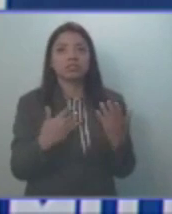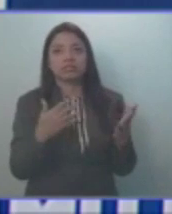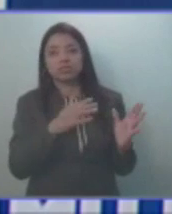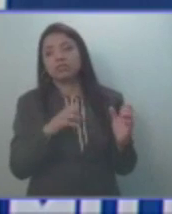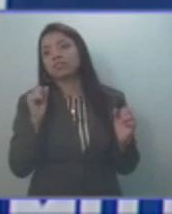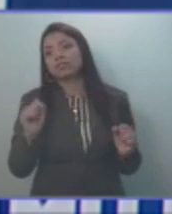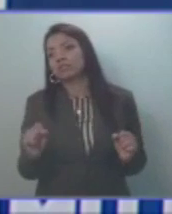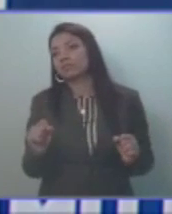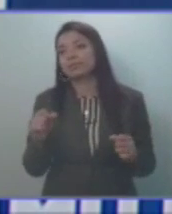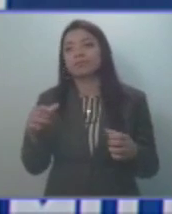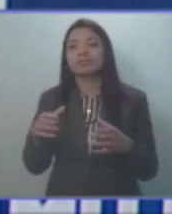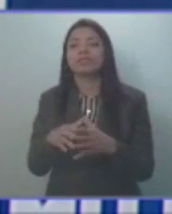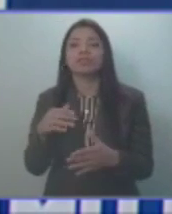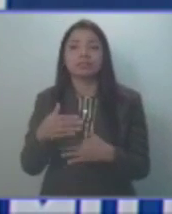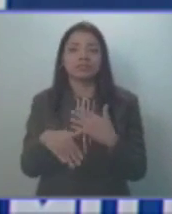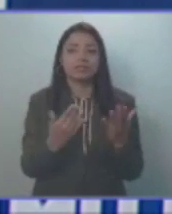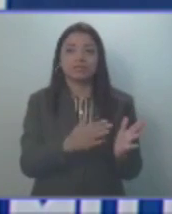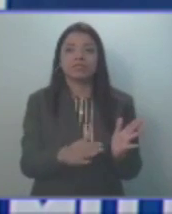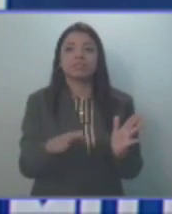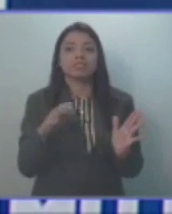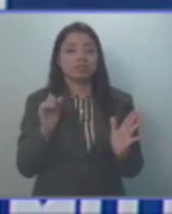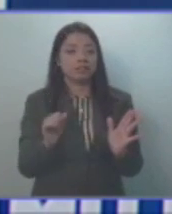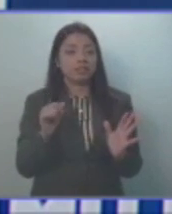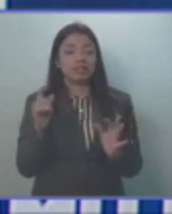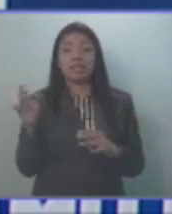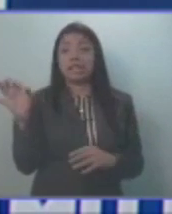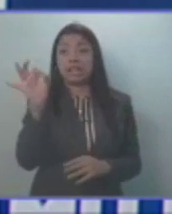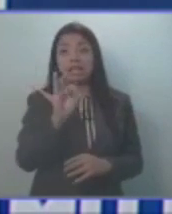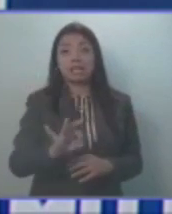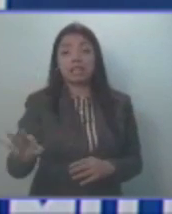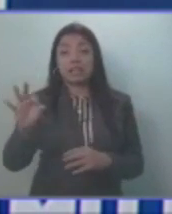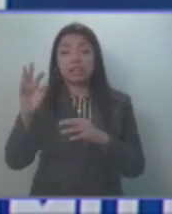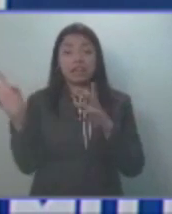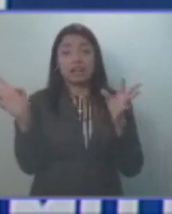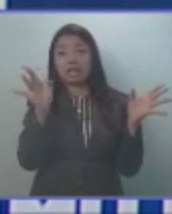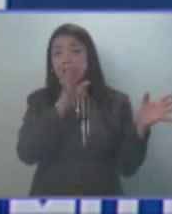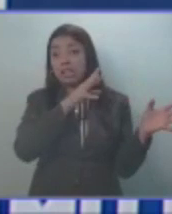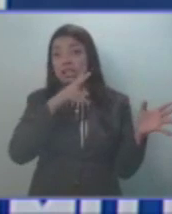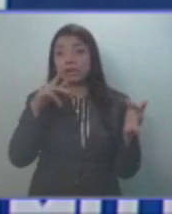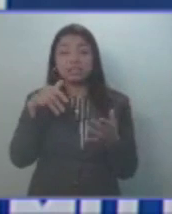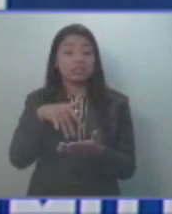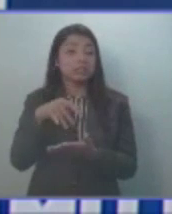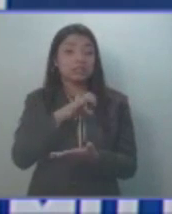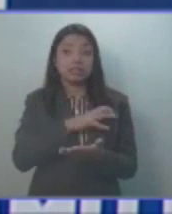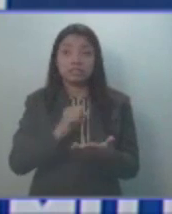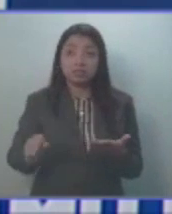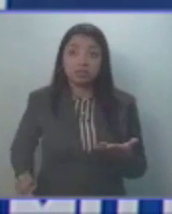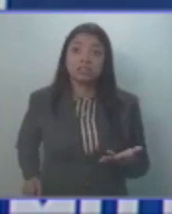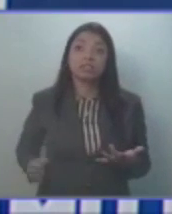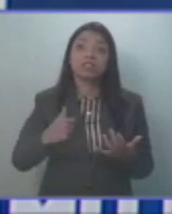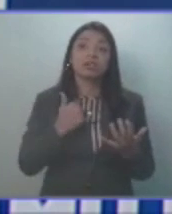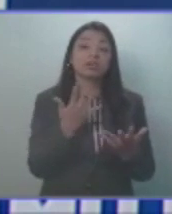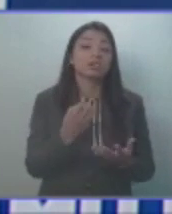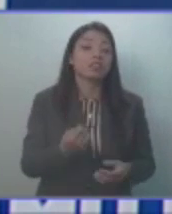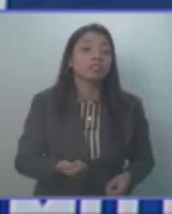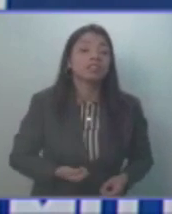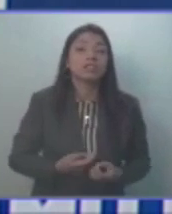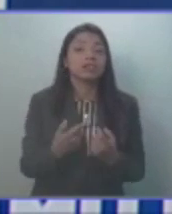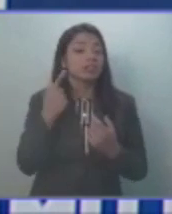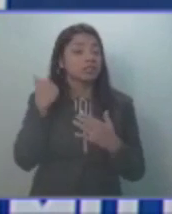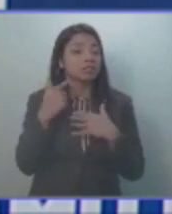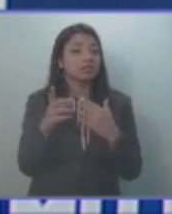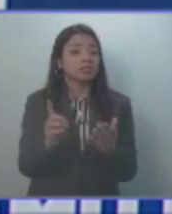con la calidad del aire que respiramos los salvadoreños quería manifestar mi felicitación a los